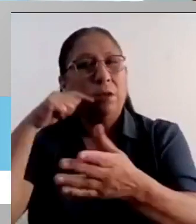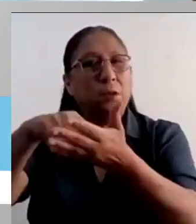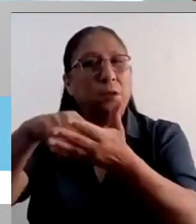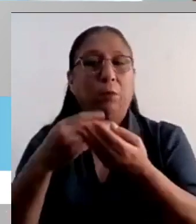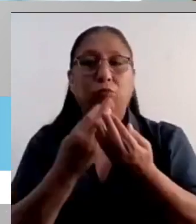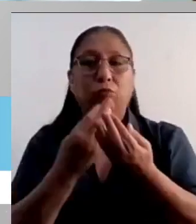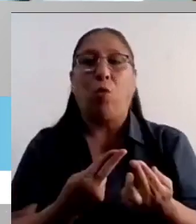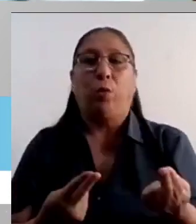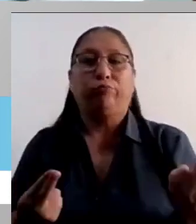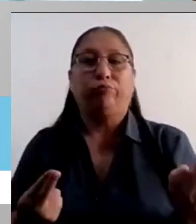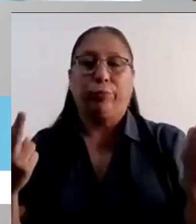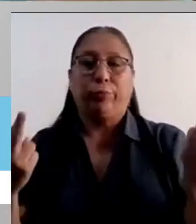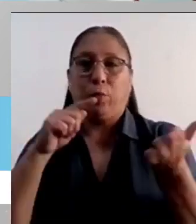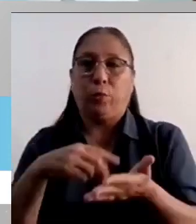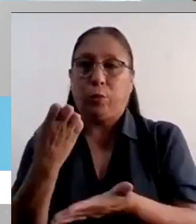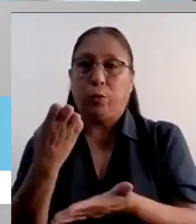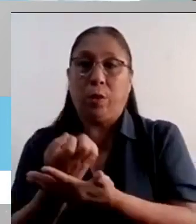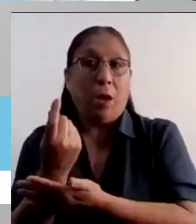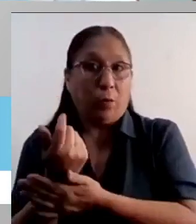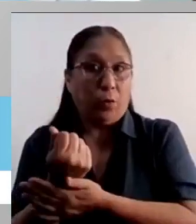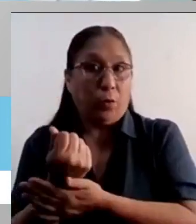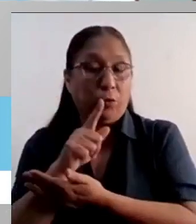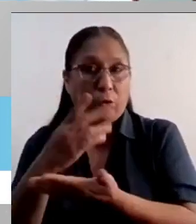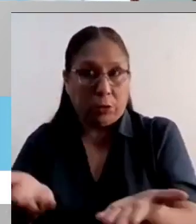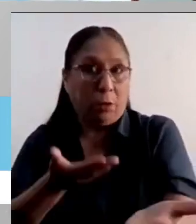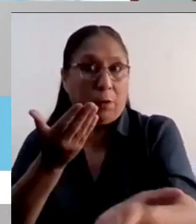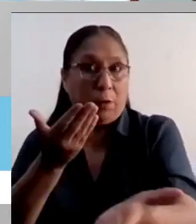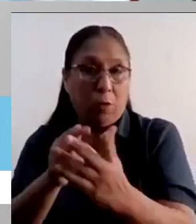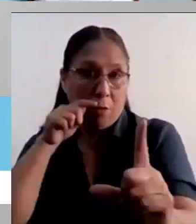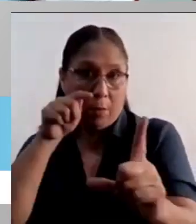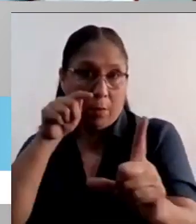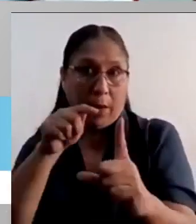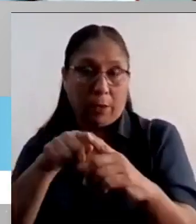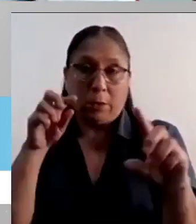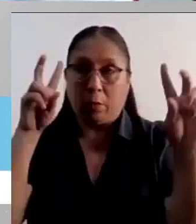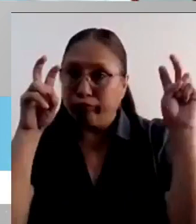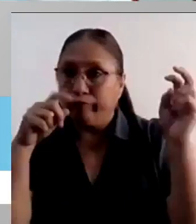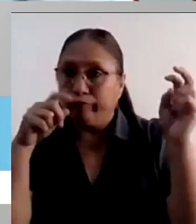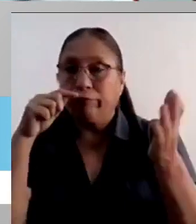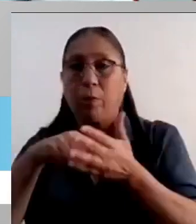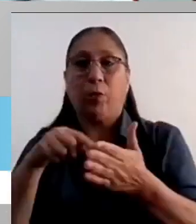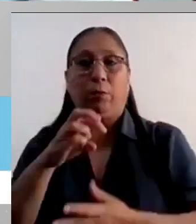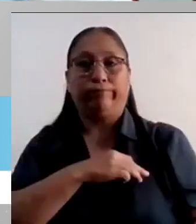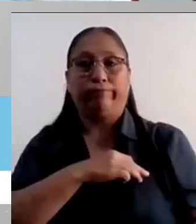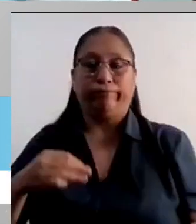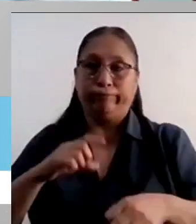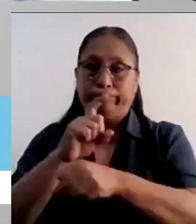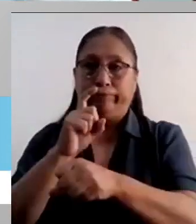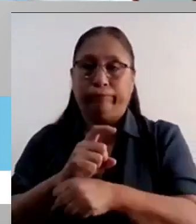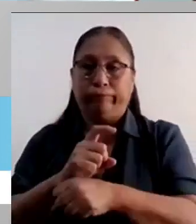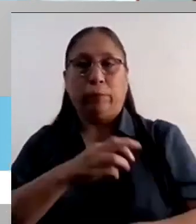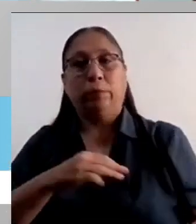recursos económicos que han sido destinados para esta materia por el Ministerio de Educación y el Ministerio de Economía.